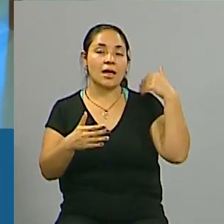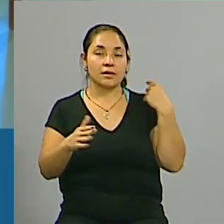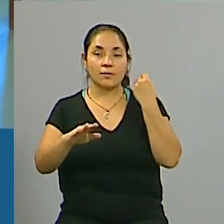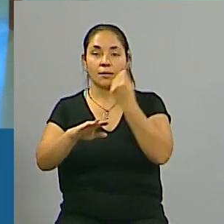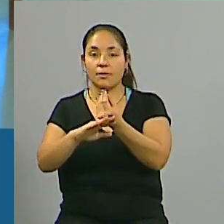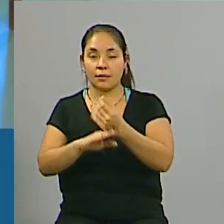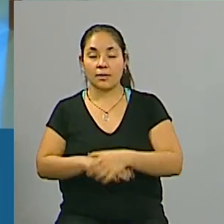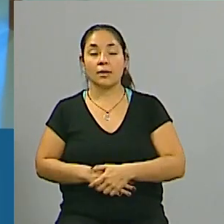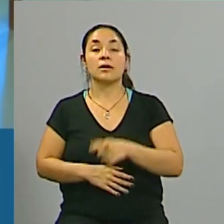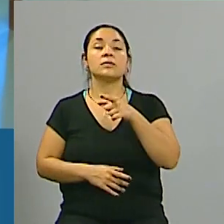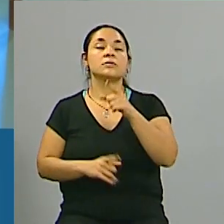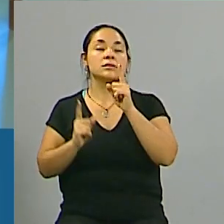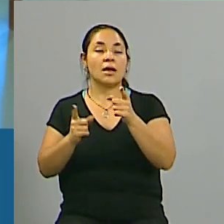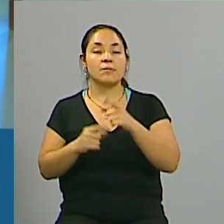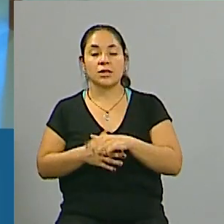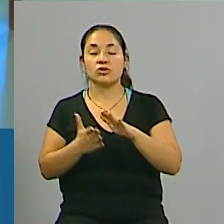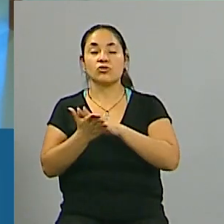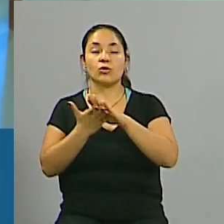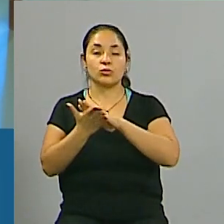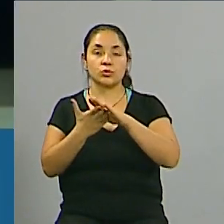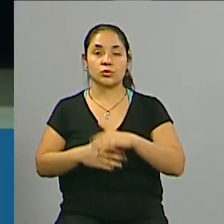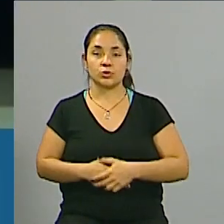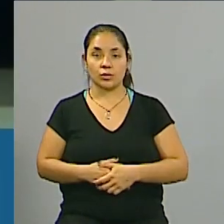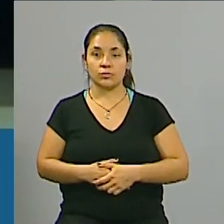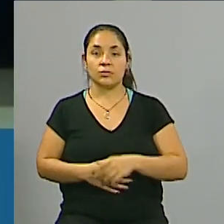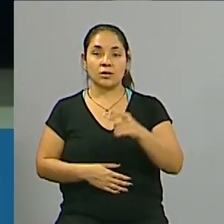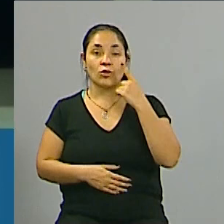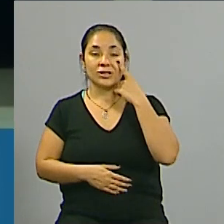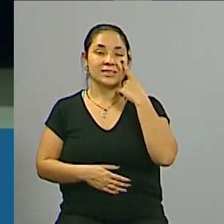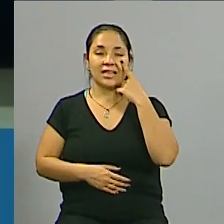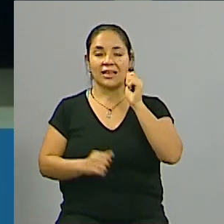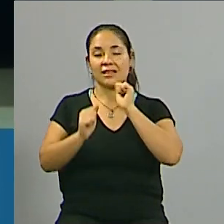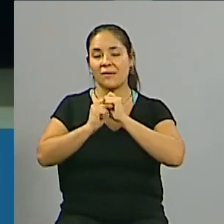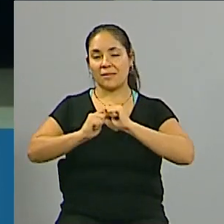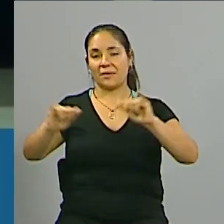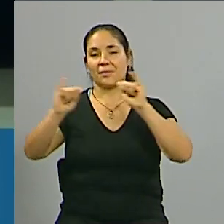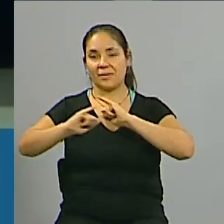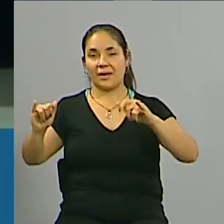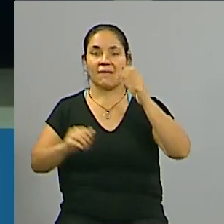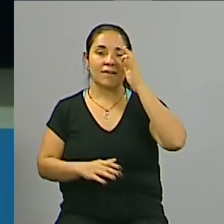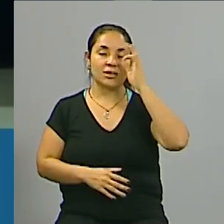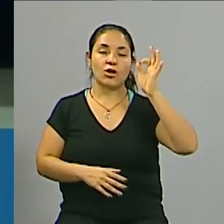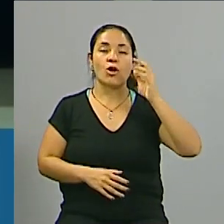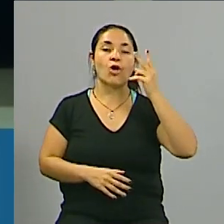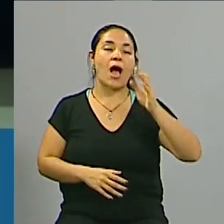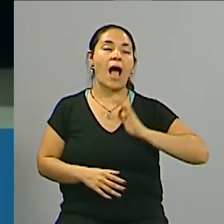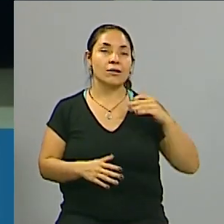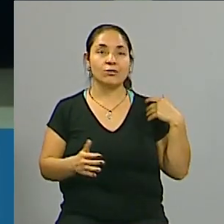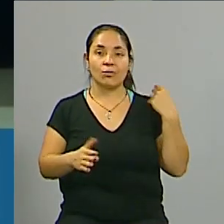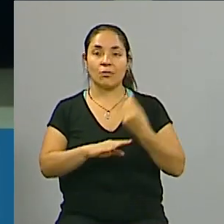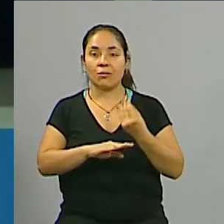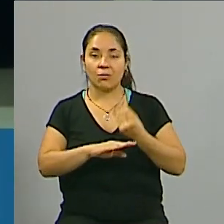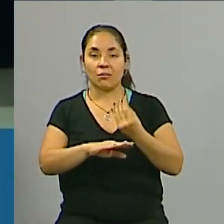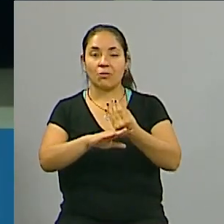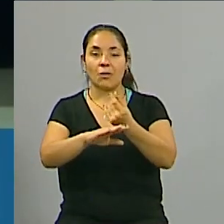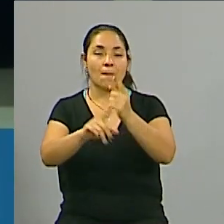ellos tienen también la solución, o están desmascarando algunas cosas del señor intendente actualmente, decirles que llevan 22 años allá adentro, y que aprovechen